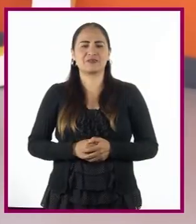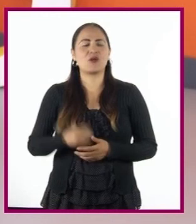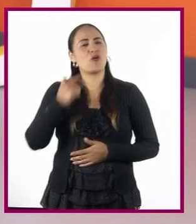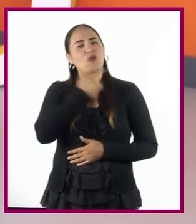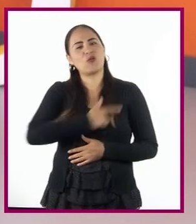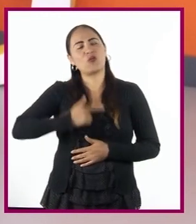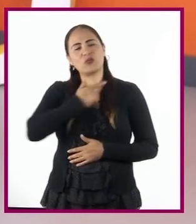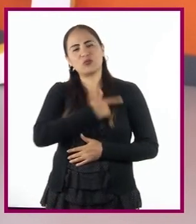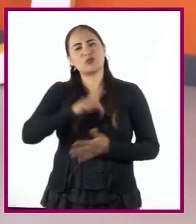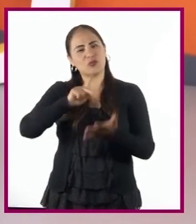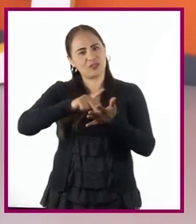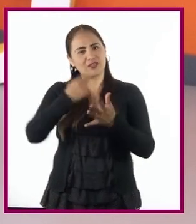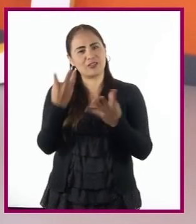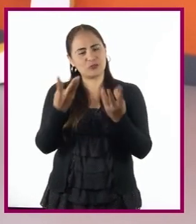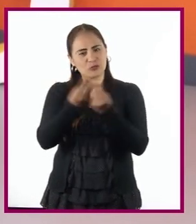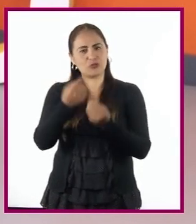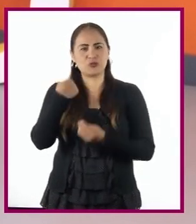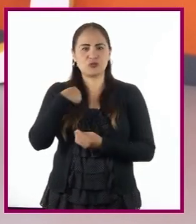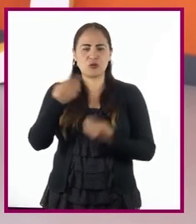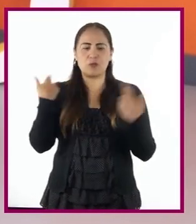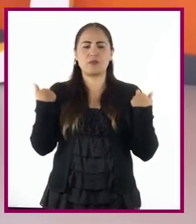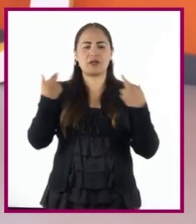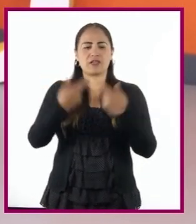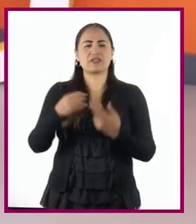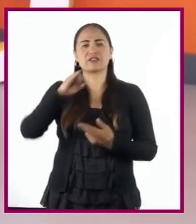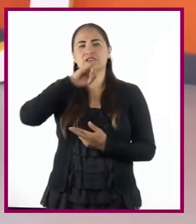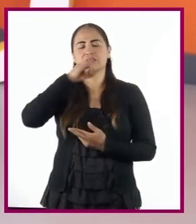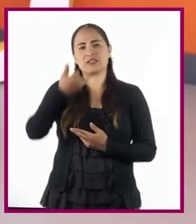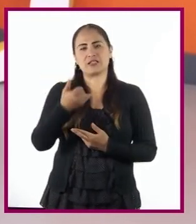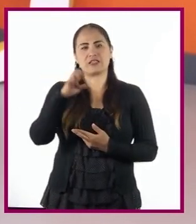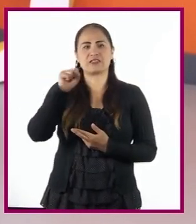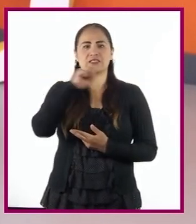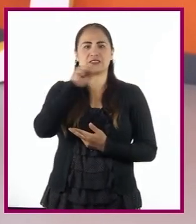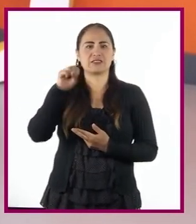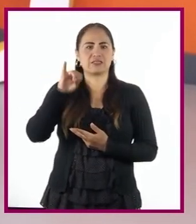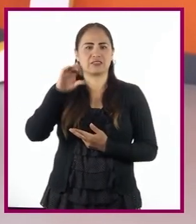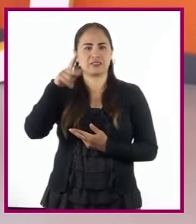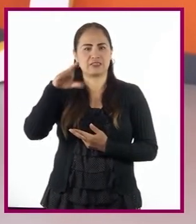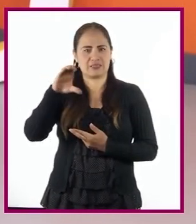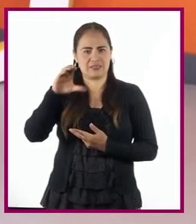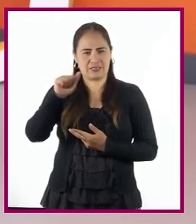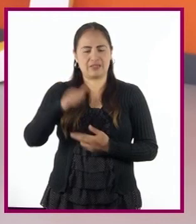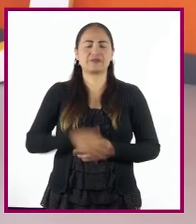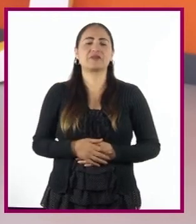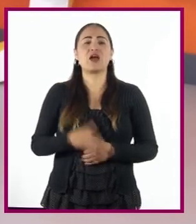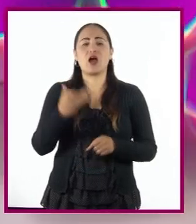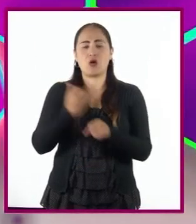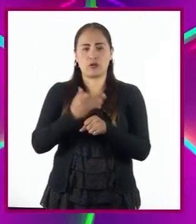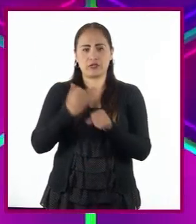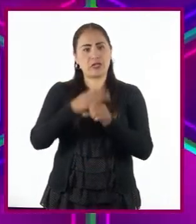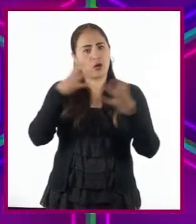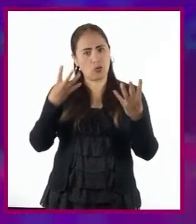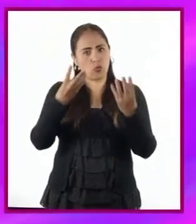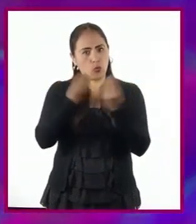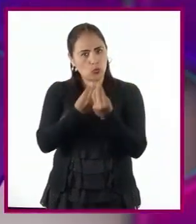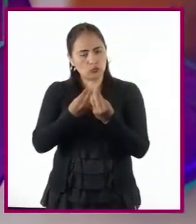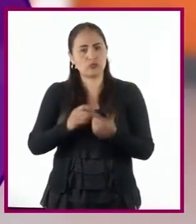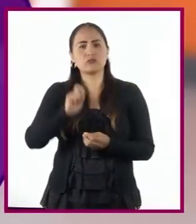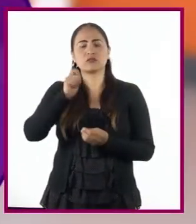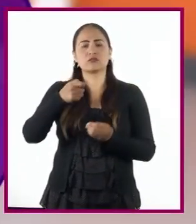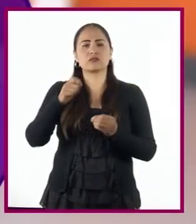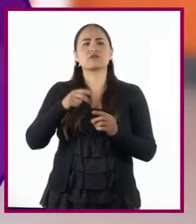Es un gusto estar con ustedes. Soy la maestra Jessica López Rosales y les estaré acompañando en esta sesión que tiene